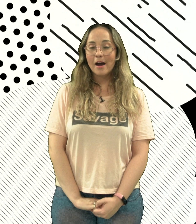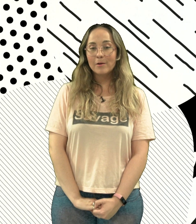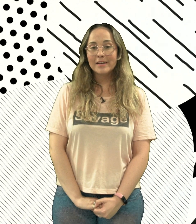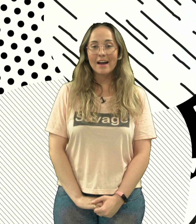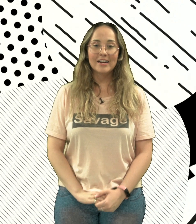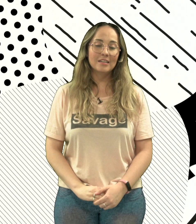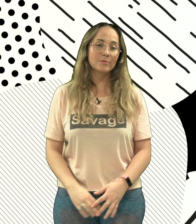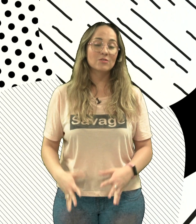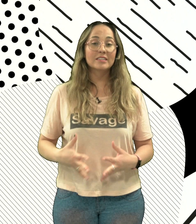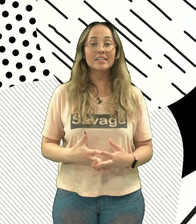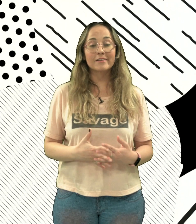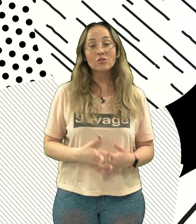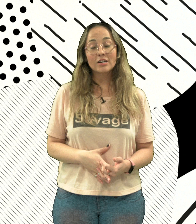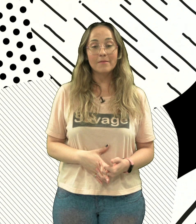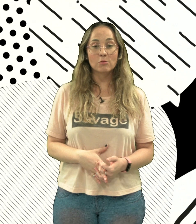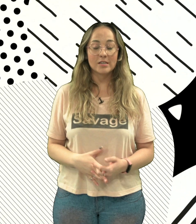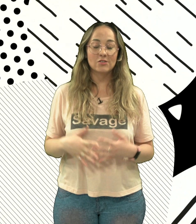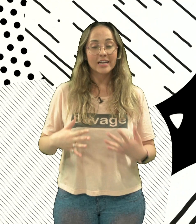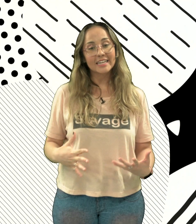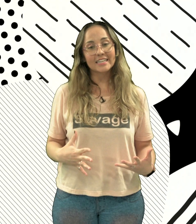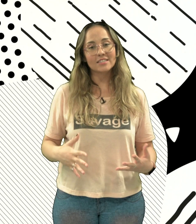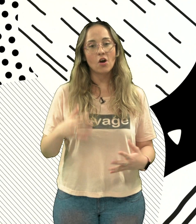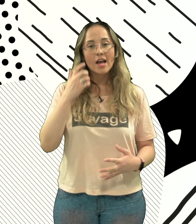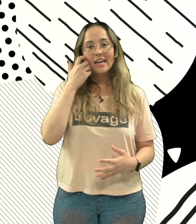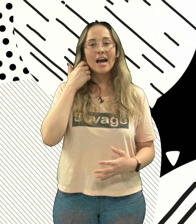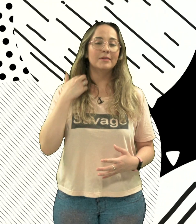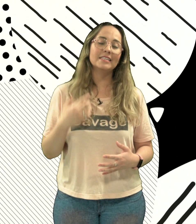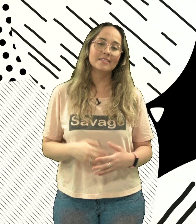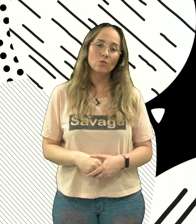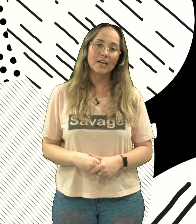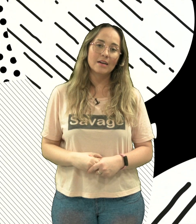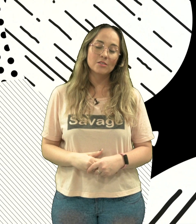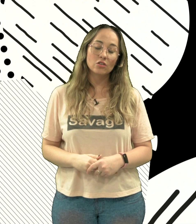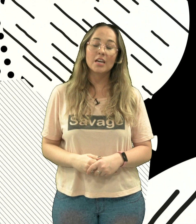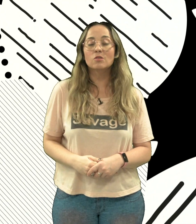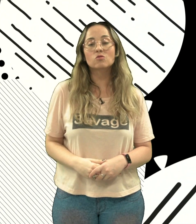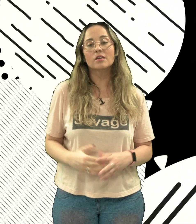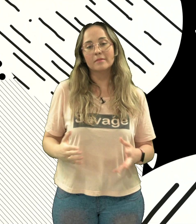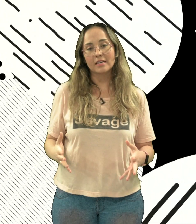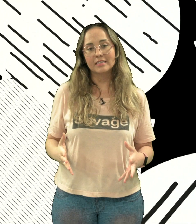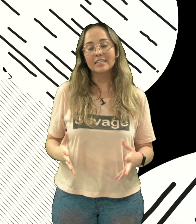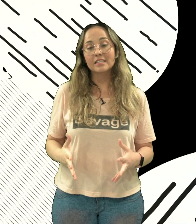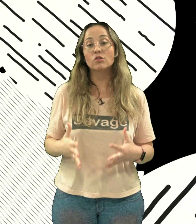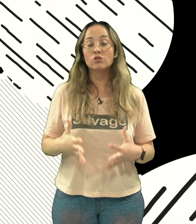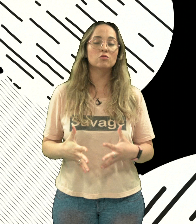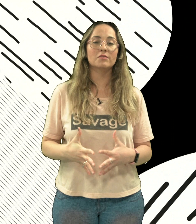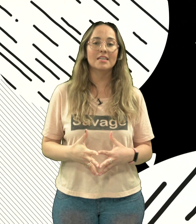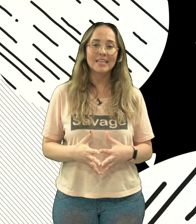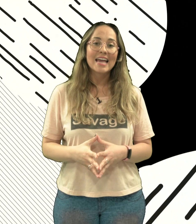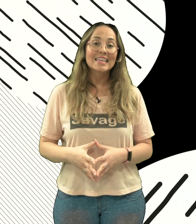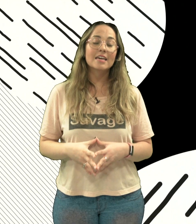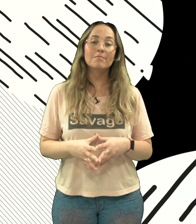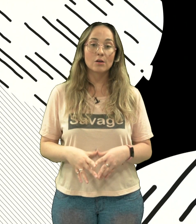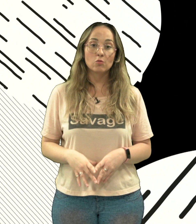Ahora vamos a volver a hablar de la información que tiene que ver con la vacunación. En este caso, la ministra de Salud, Carla Bisotti, anunció que Argentina tiene un stock